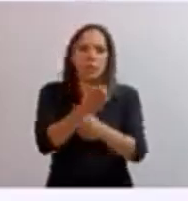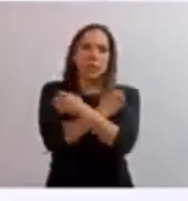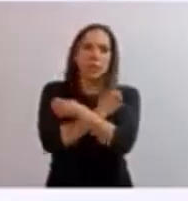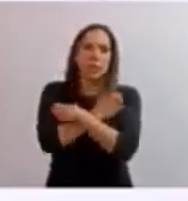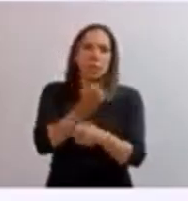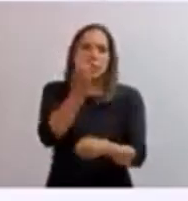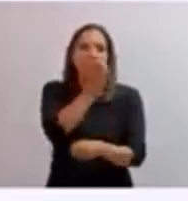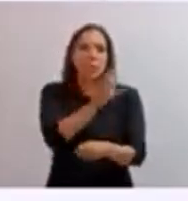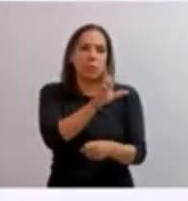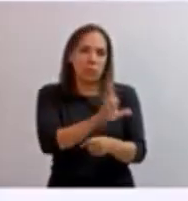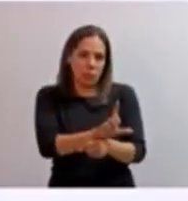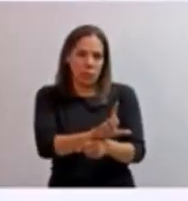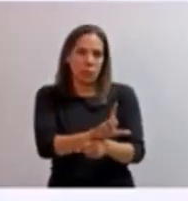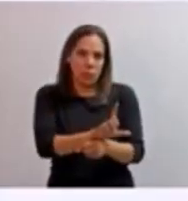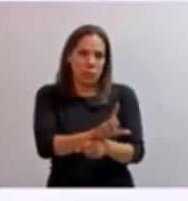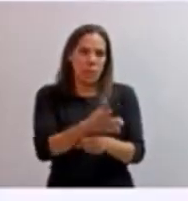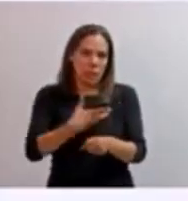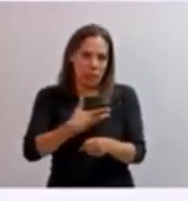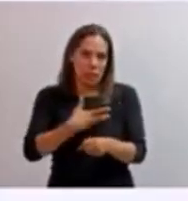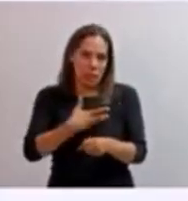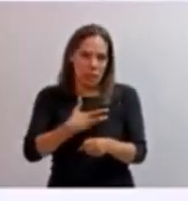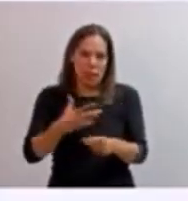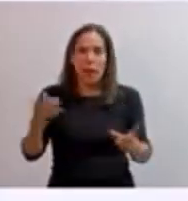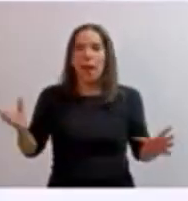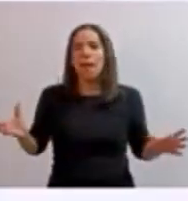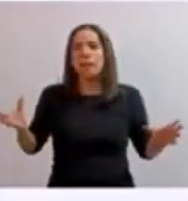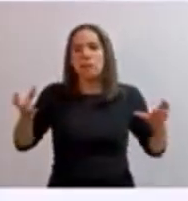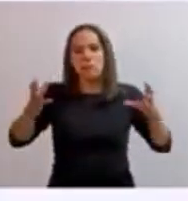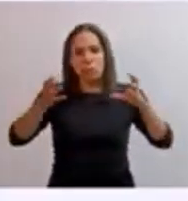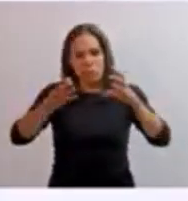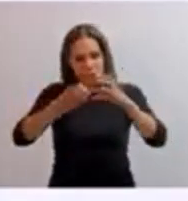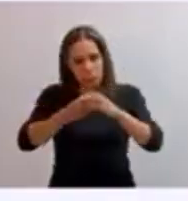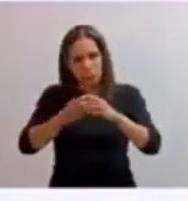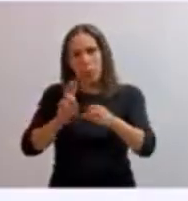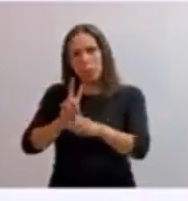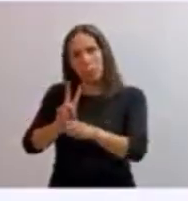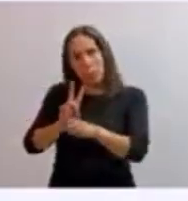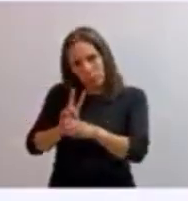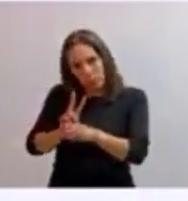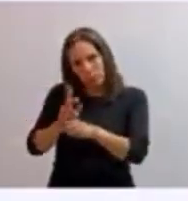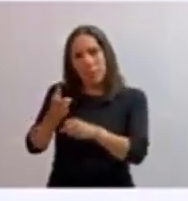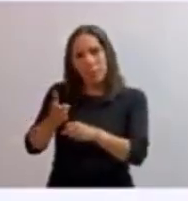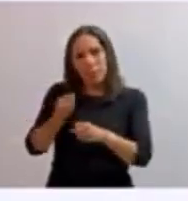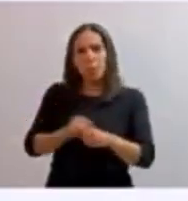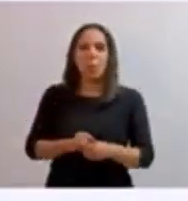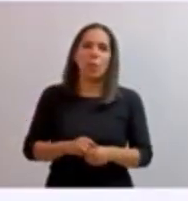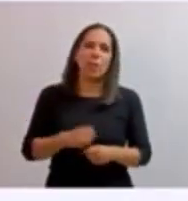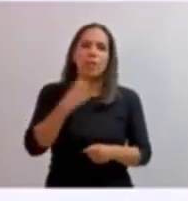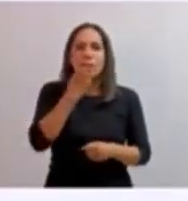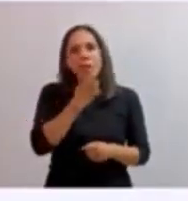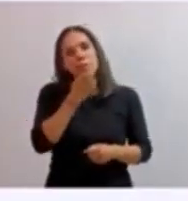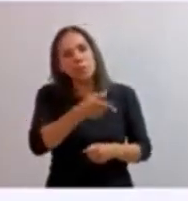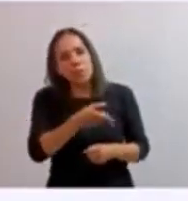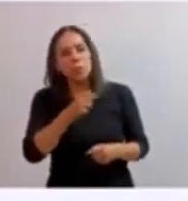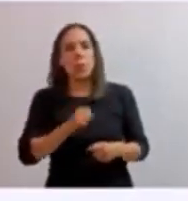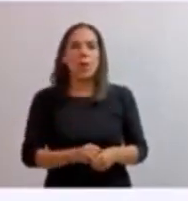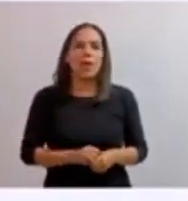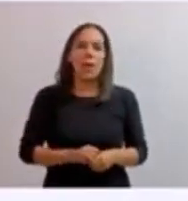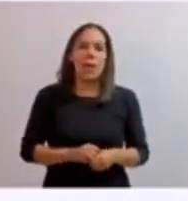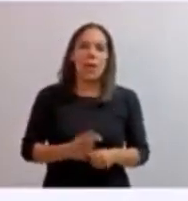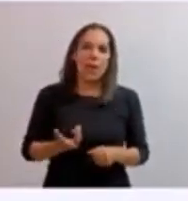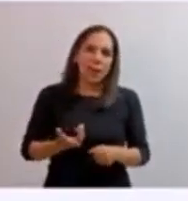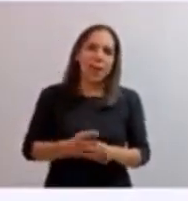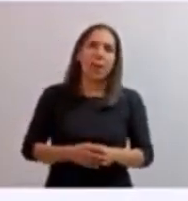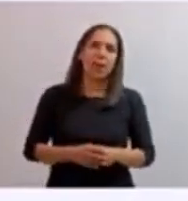través de la directora de la unidad de educación especial e inclusión, y con la especialista que